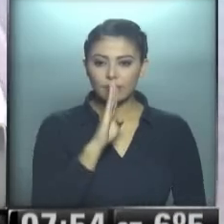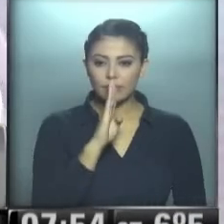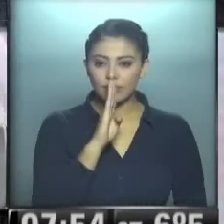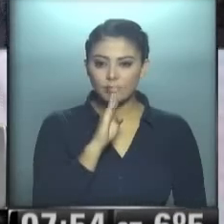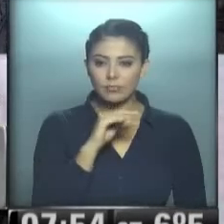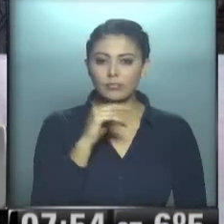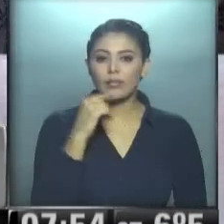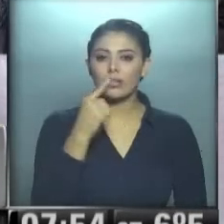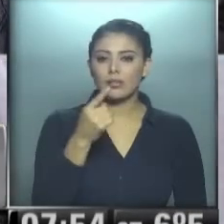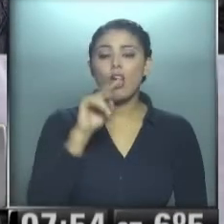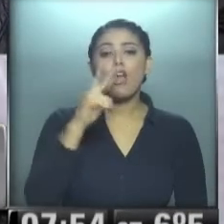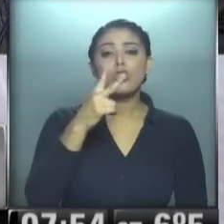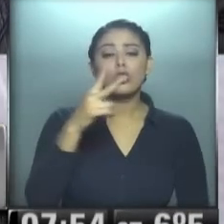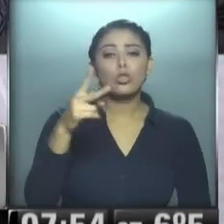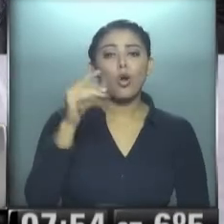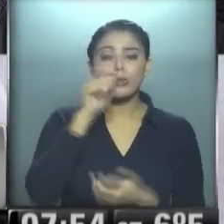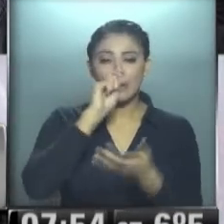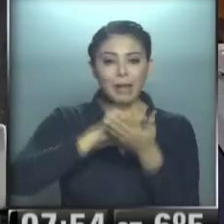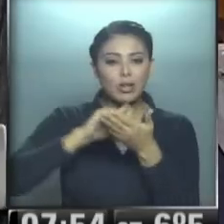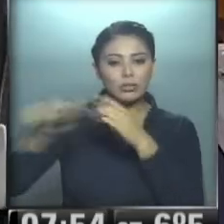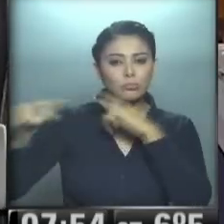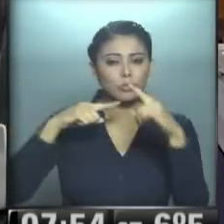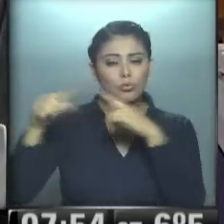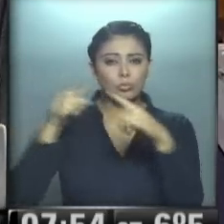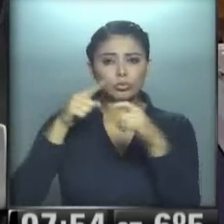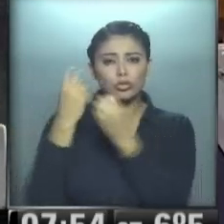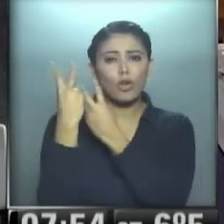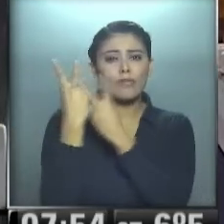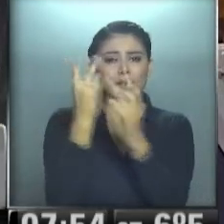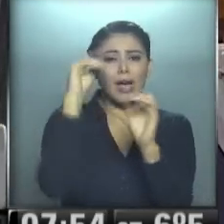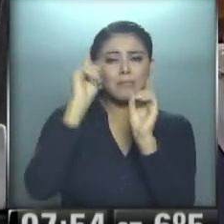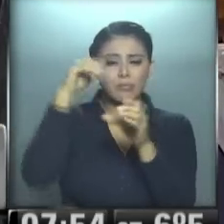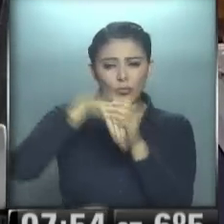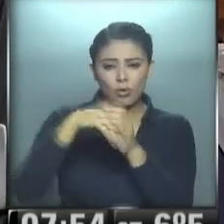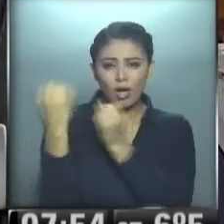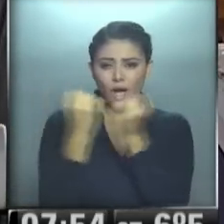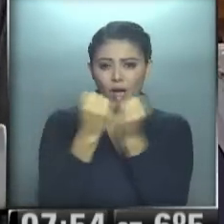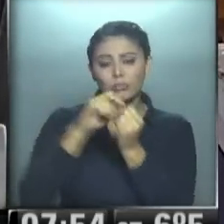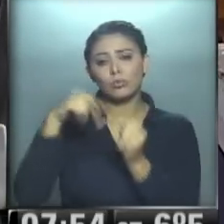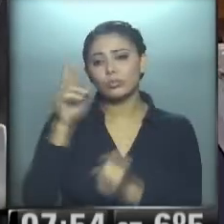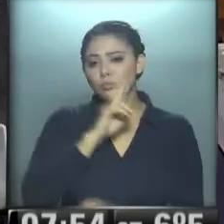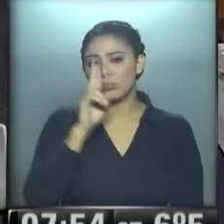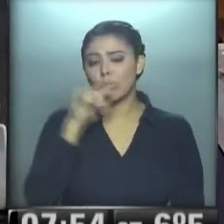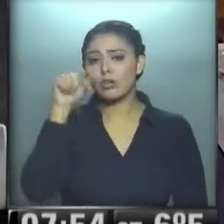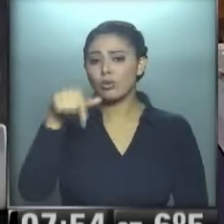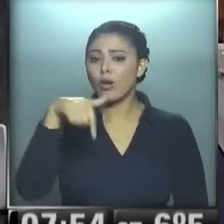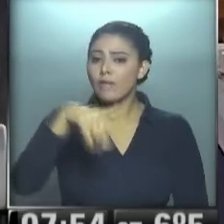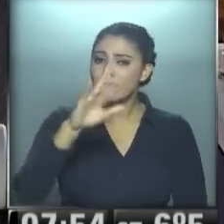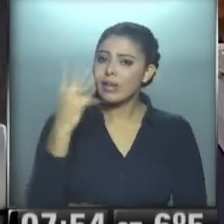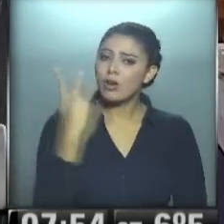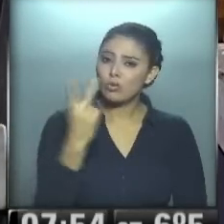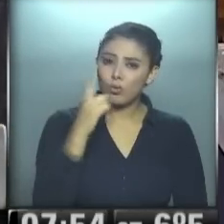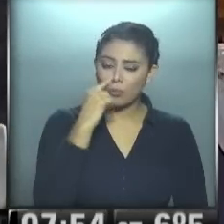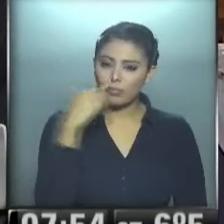Que los dos productores que acompañaban a María Soledad en el automóvil lleguen aquí para acompañar a la familia en la